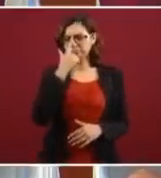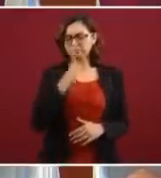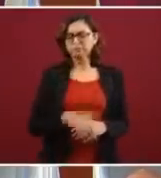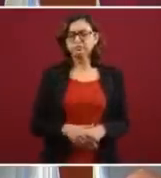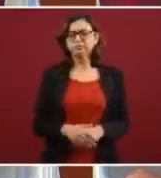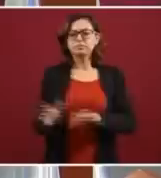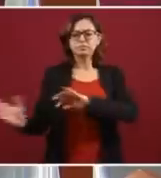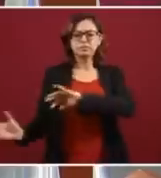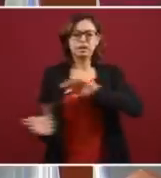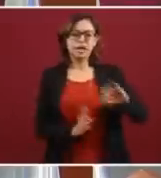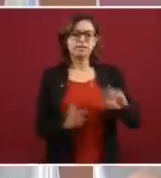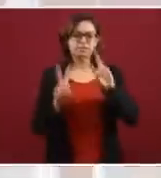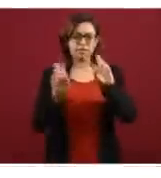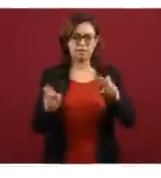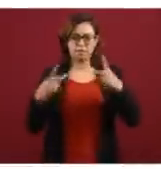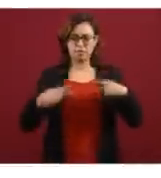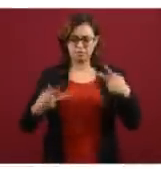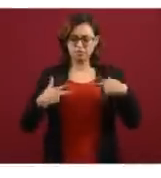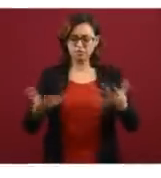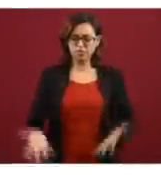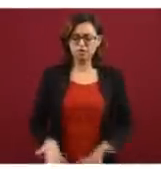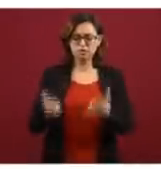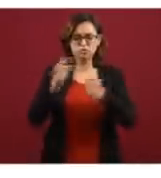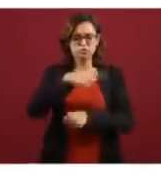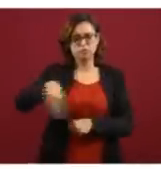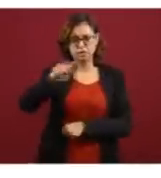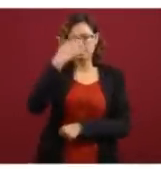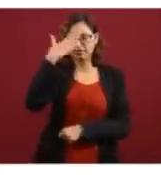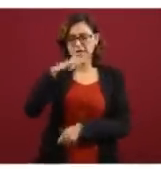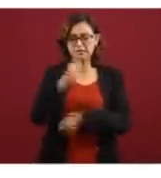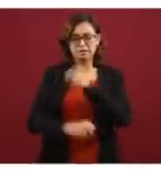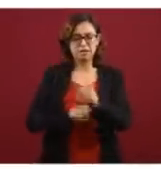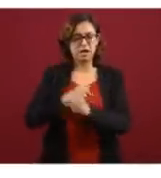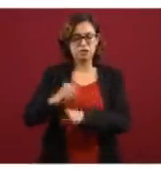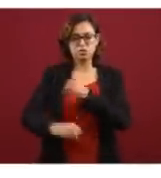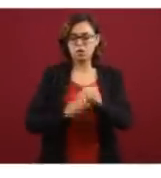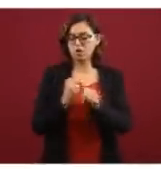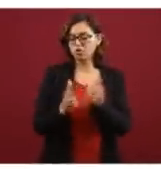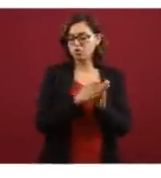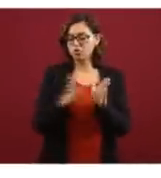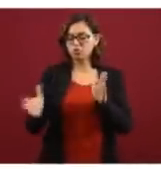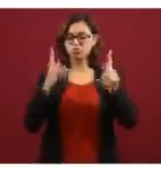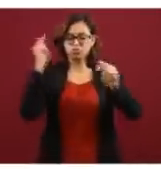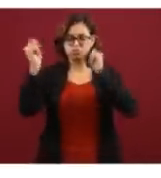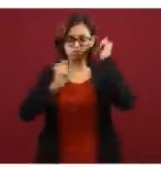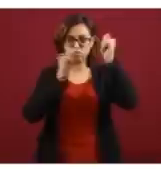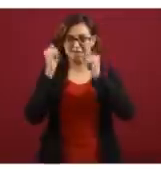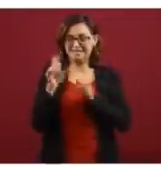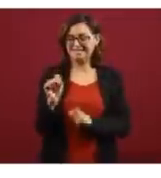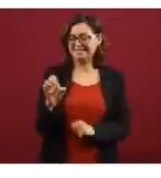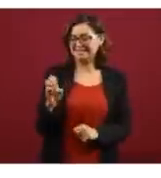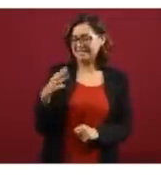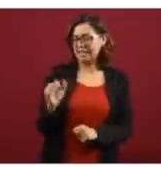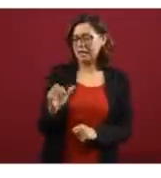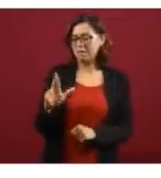Salvavidas, como saben ustedes, cada año en temporadas vacacionales, la Marina despliega un sinnúmero de elementos a